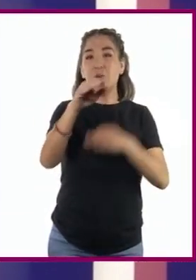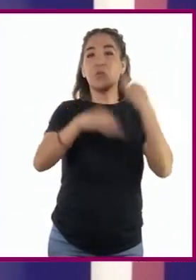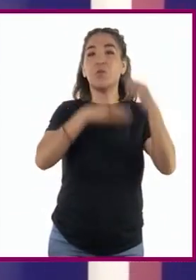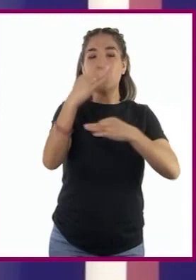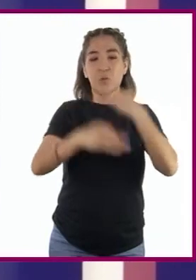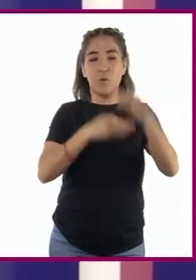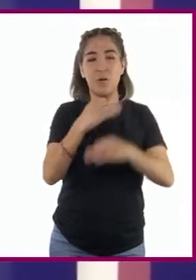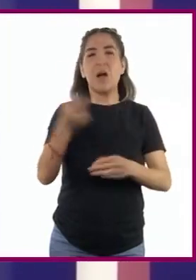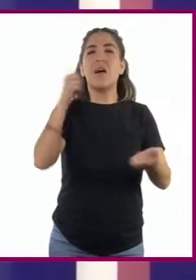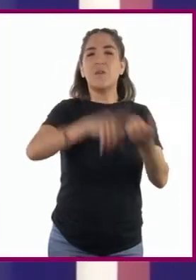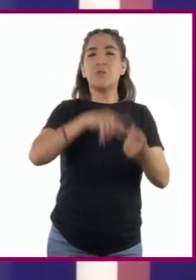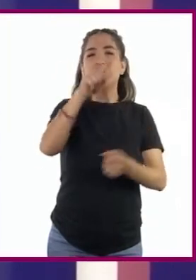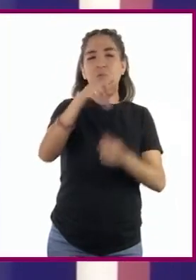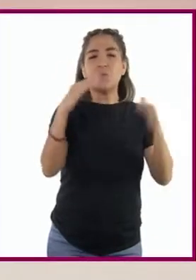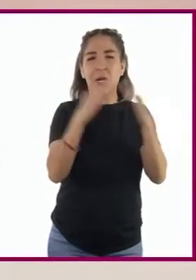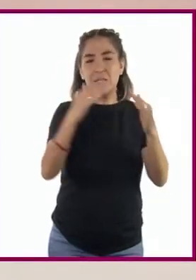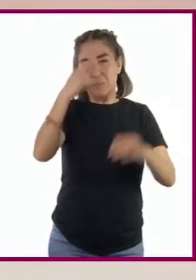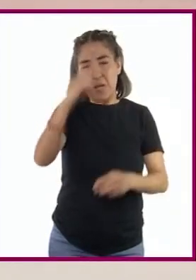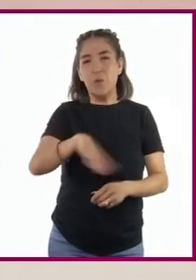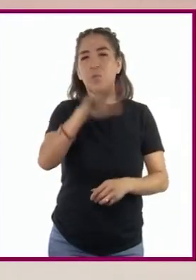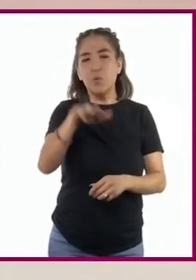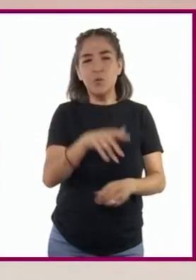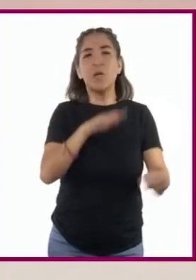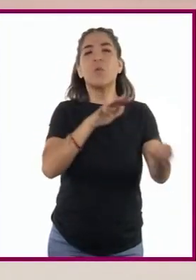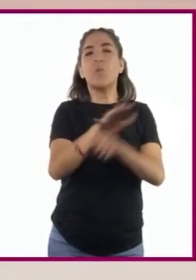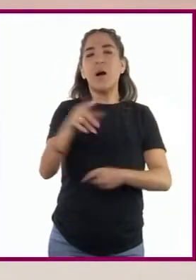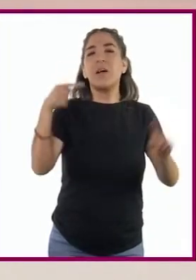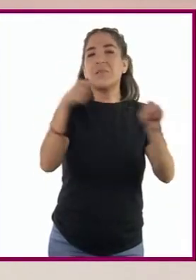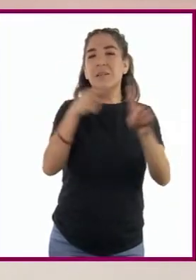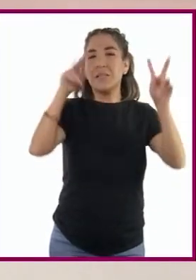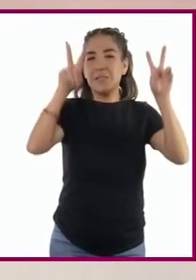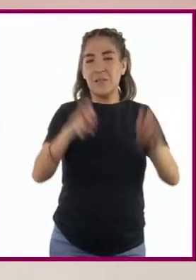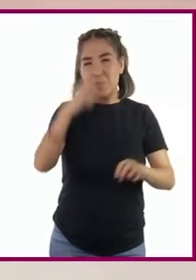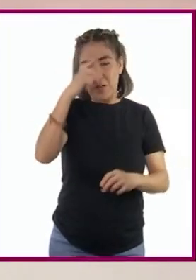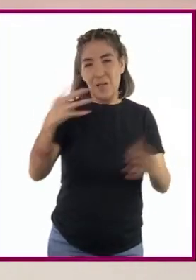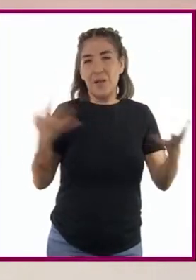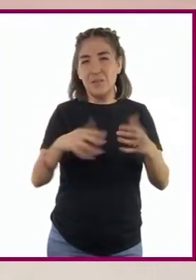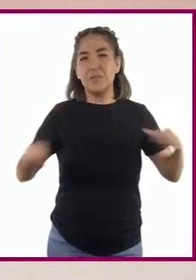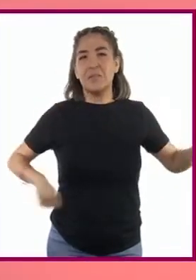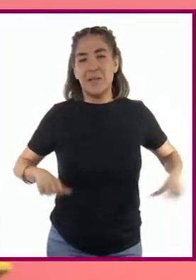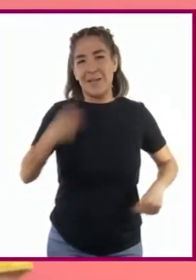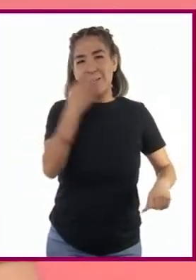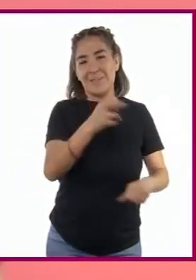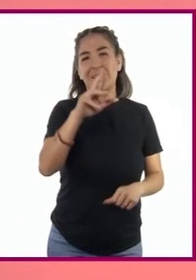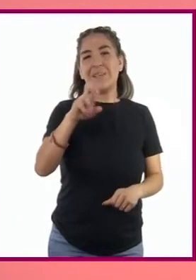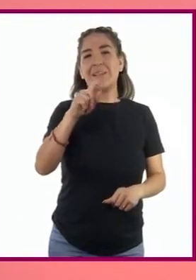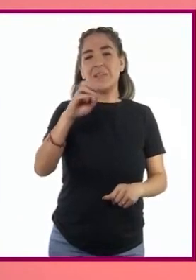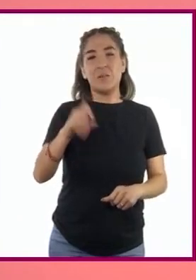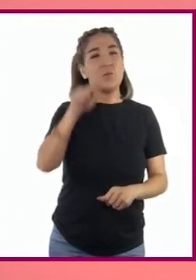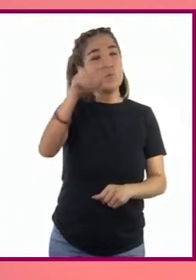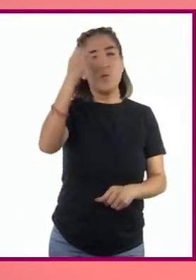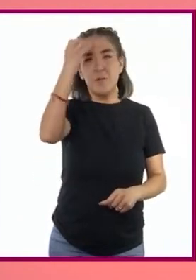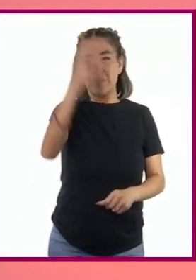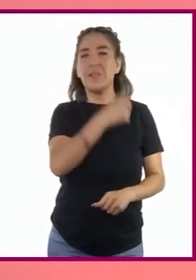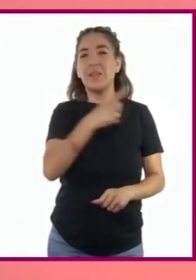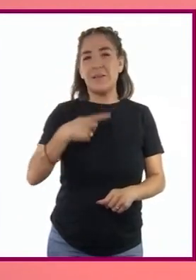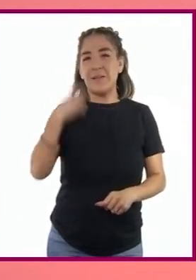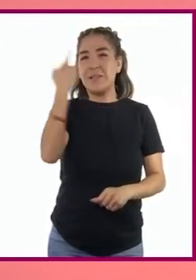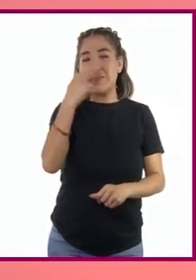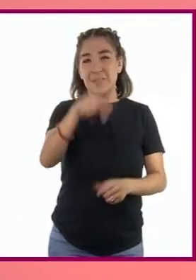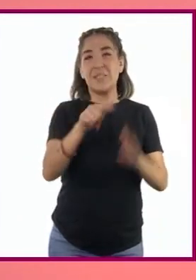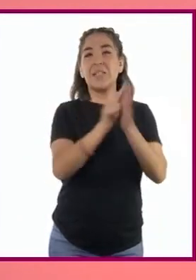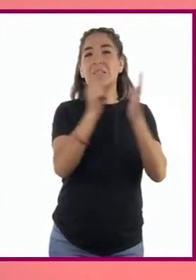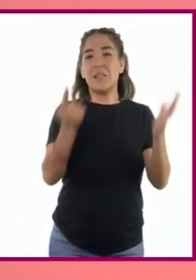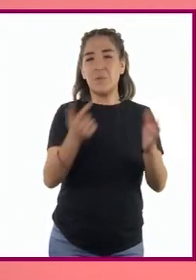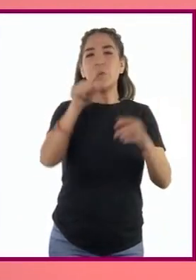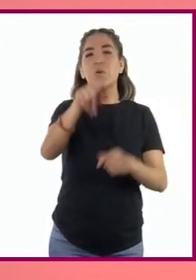todos en casa a buscar y acordar temas y realizar este reto. No olviden revisar su libro de texto y buscar